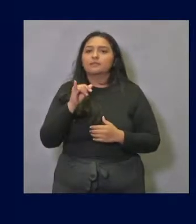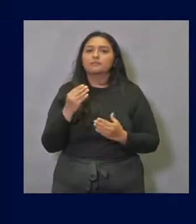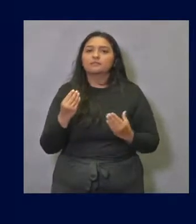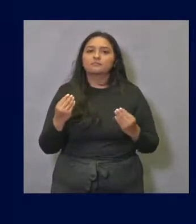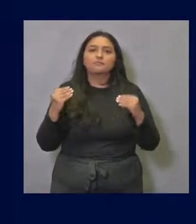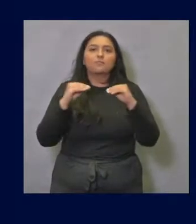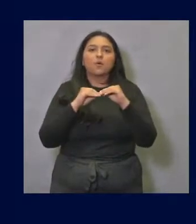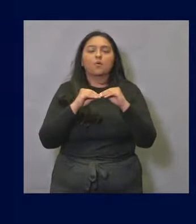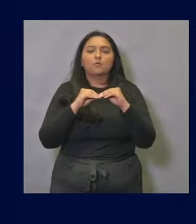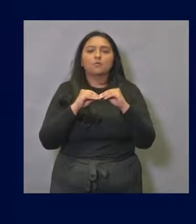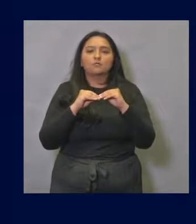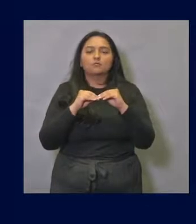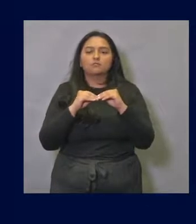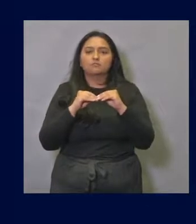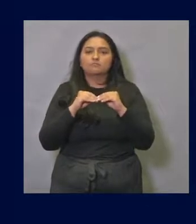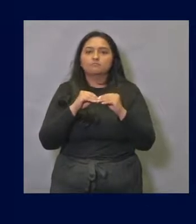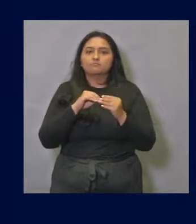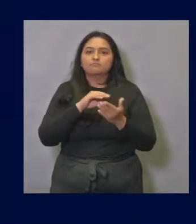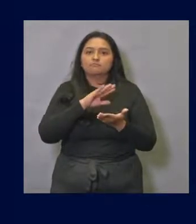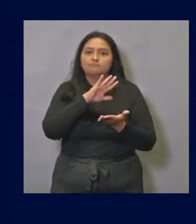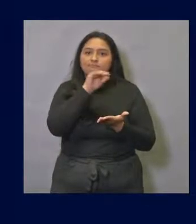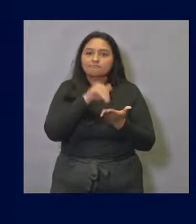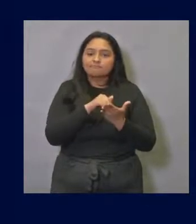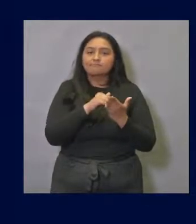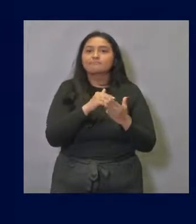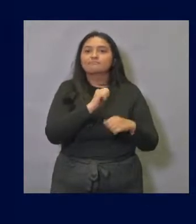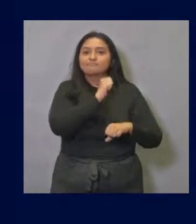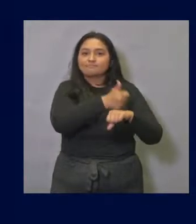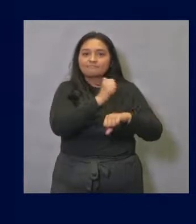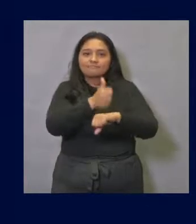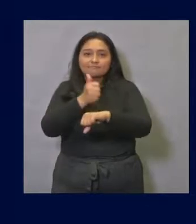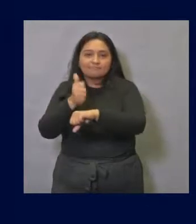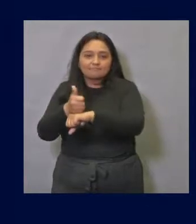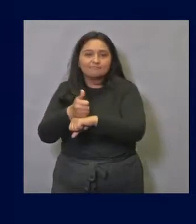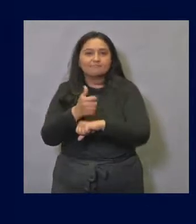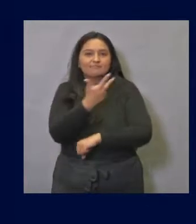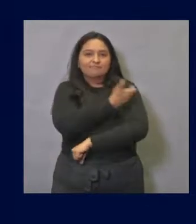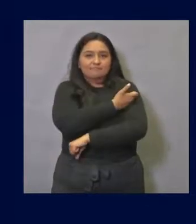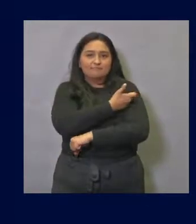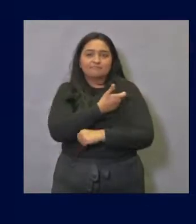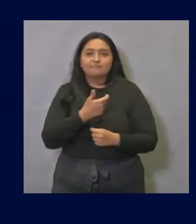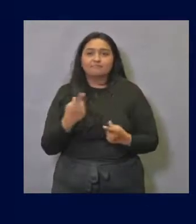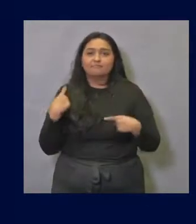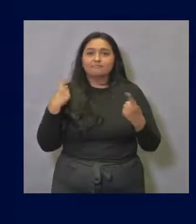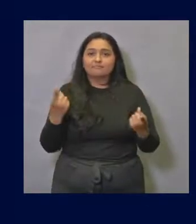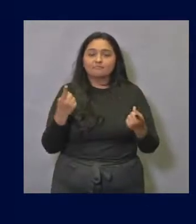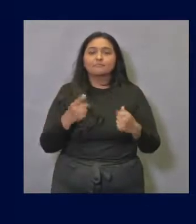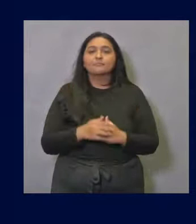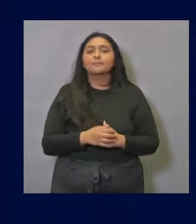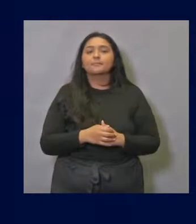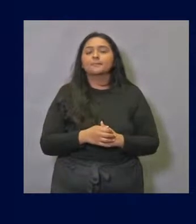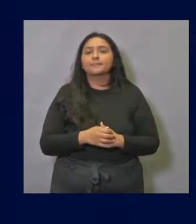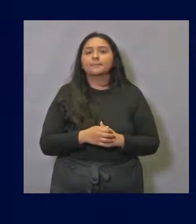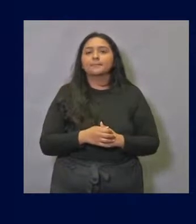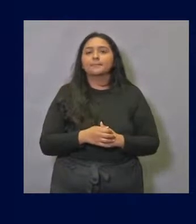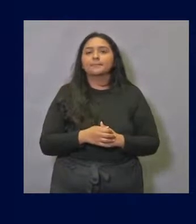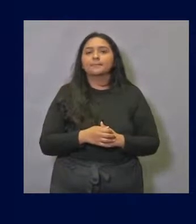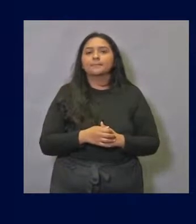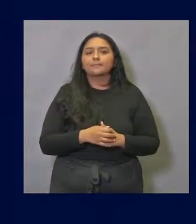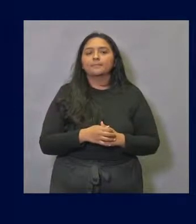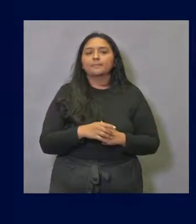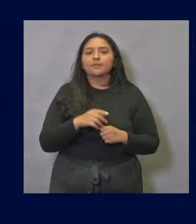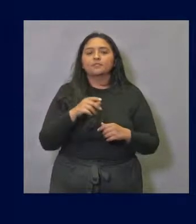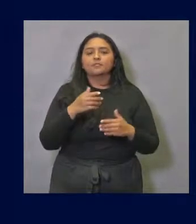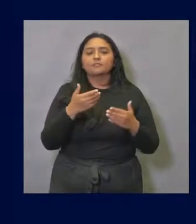centros de vacunación que hemos tenido hasta la fecha, 266 de estos centros de vacunación están ubicados en